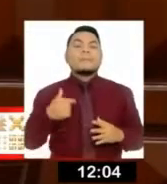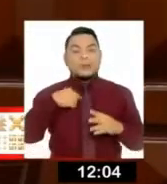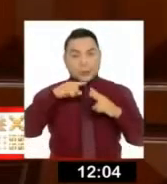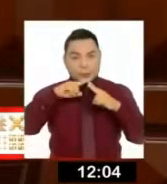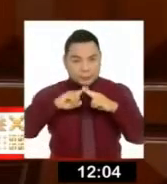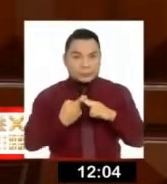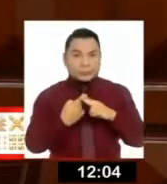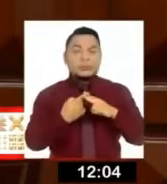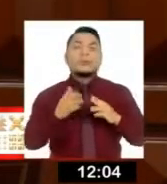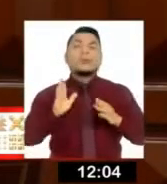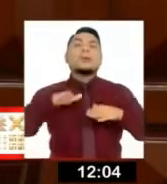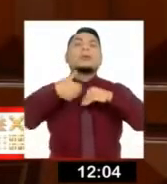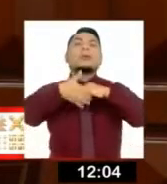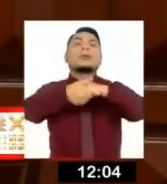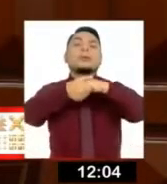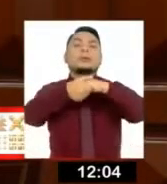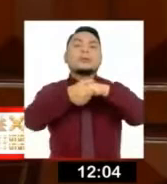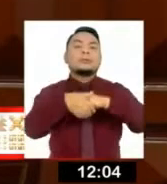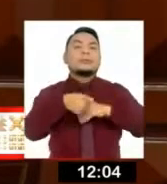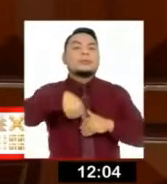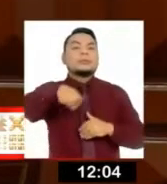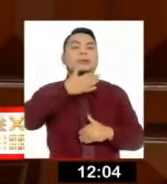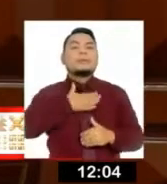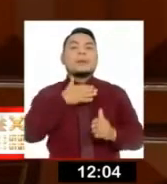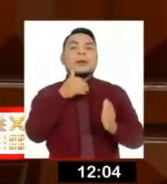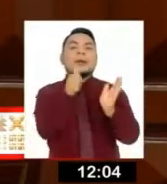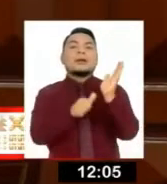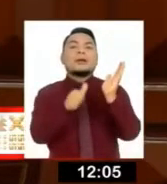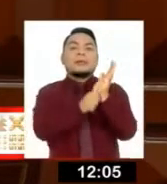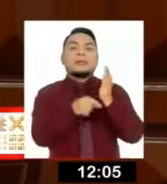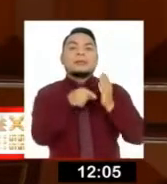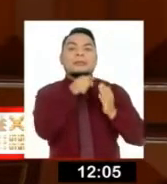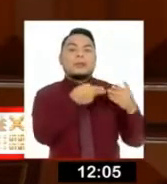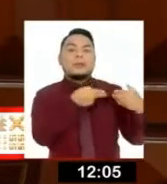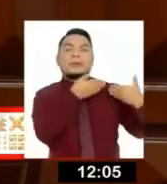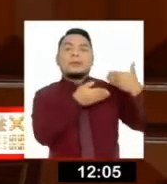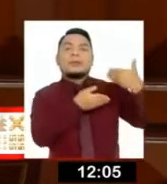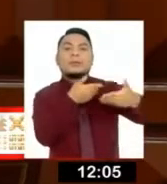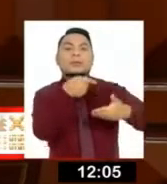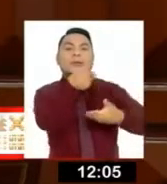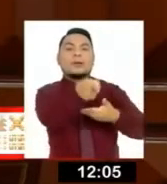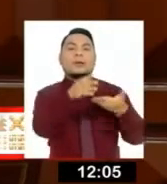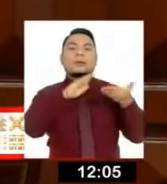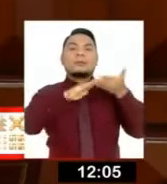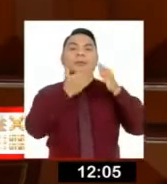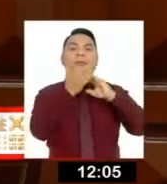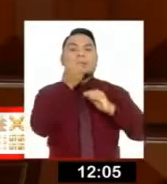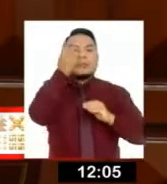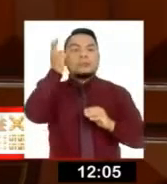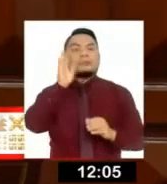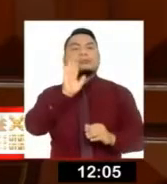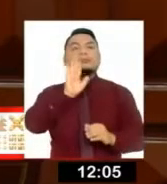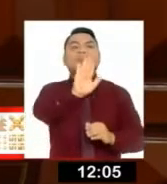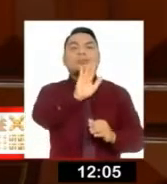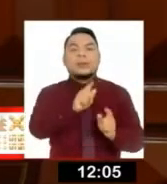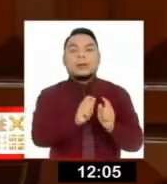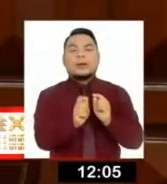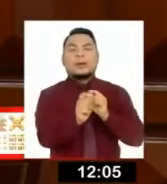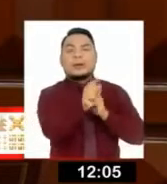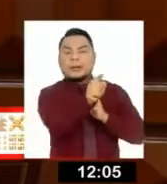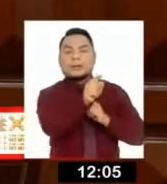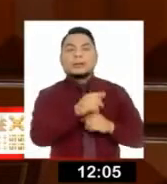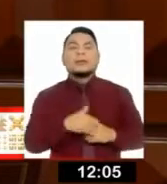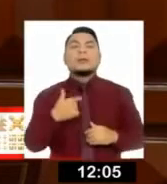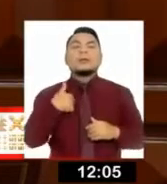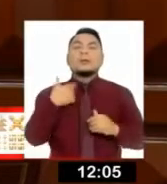Comienzo saludando a mis hermanos codescendientes de los pueblos originarios,